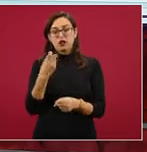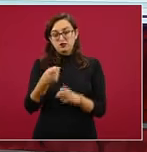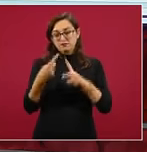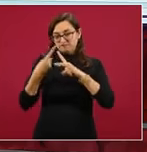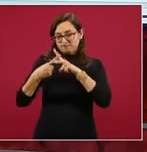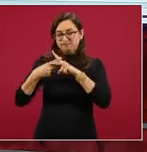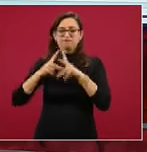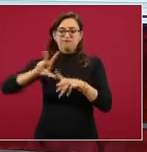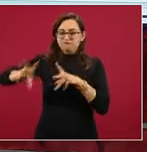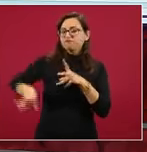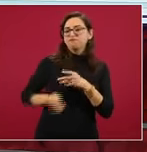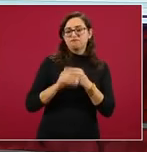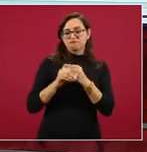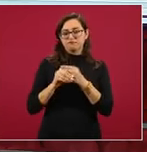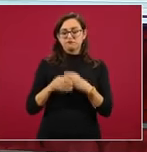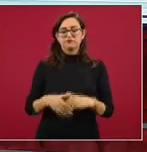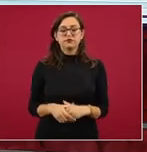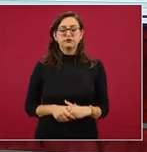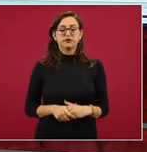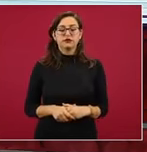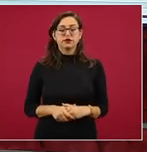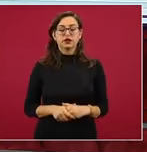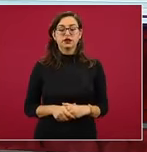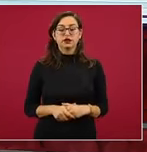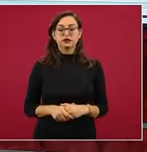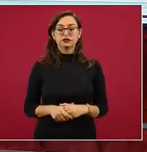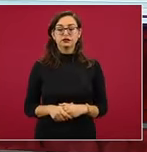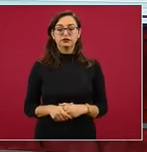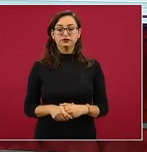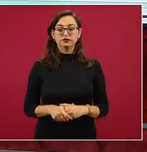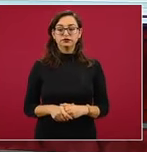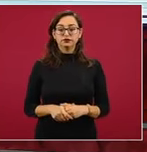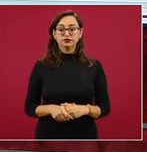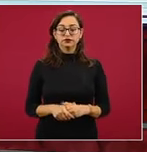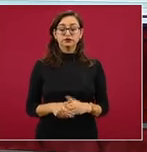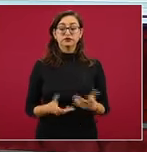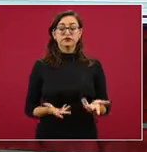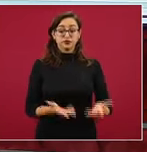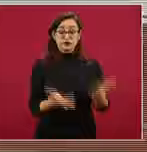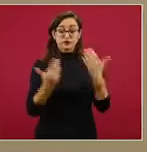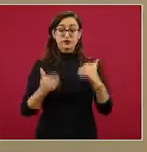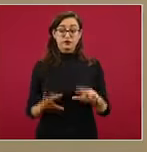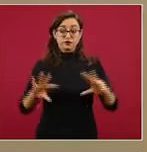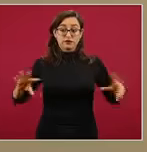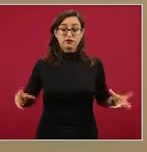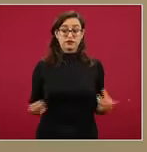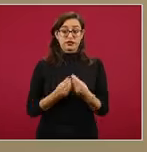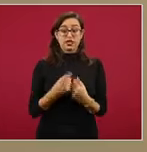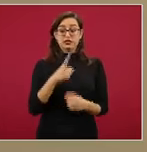México. Actualmente tenemos también un total de